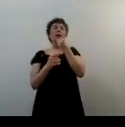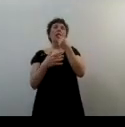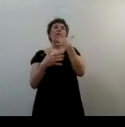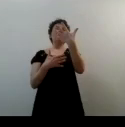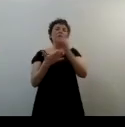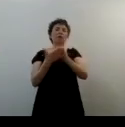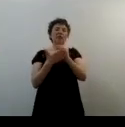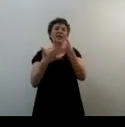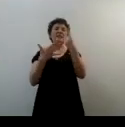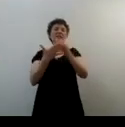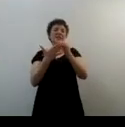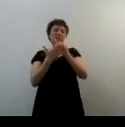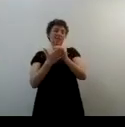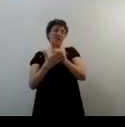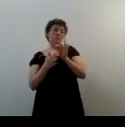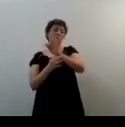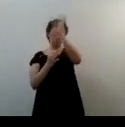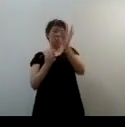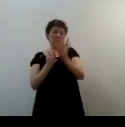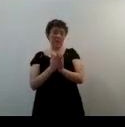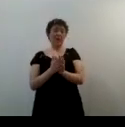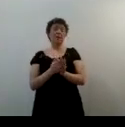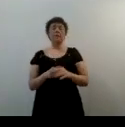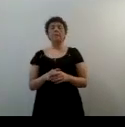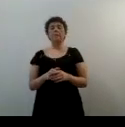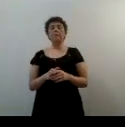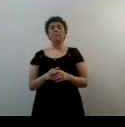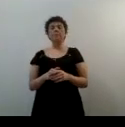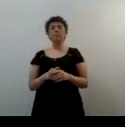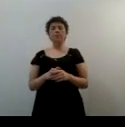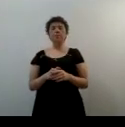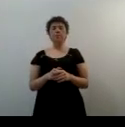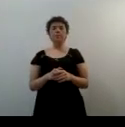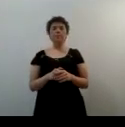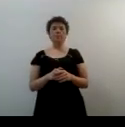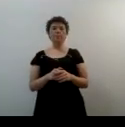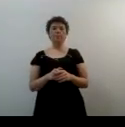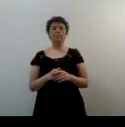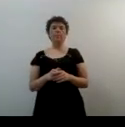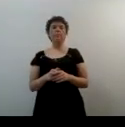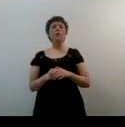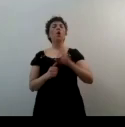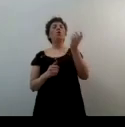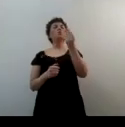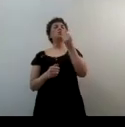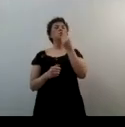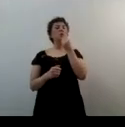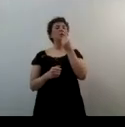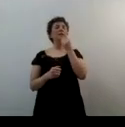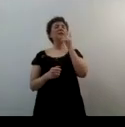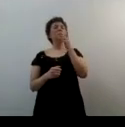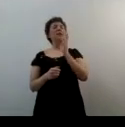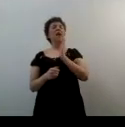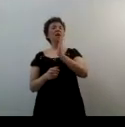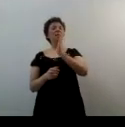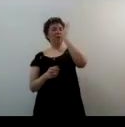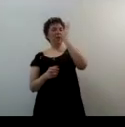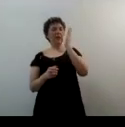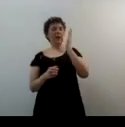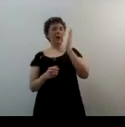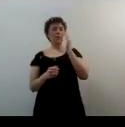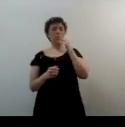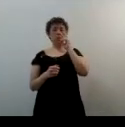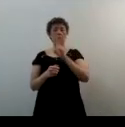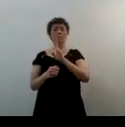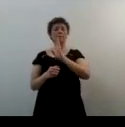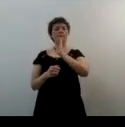6 tomas al día, o sea, comer cada 3 horas. Eh, Otros nutrientes influyen muchísimo en, como veis, como decía un